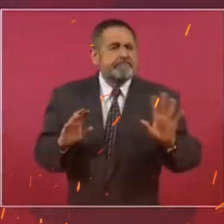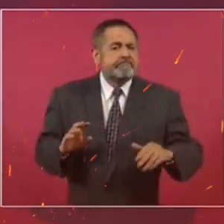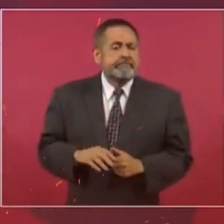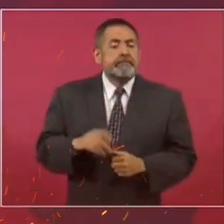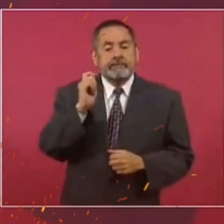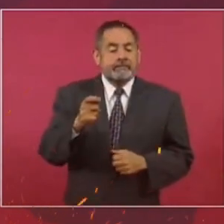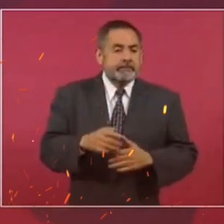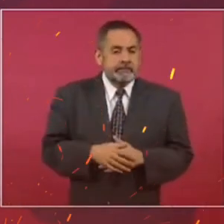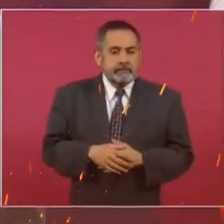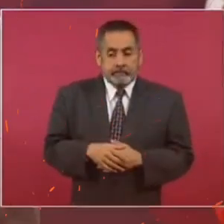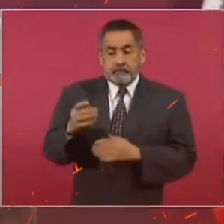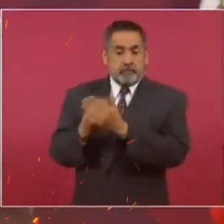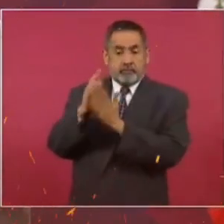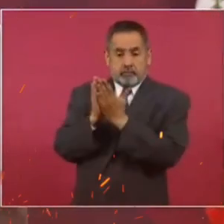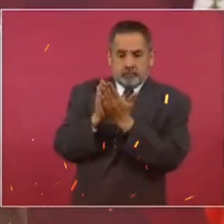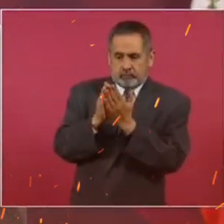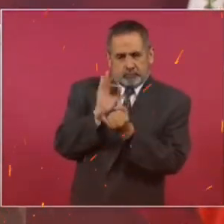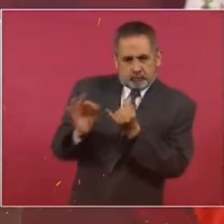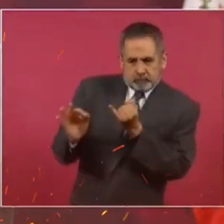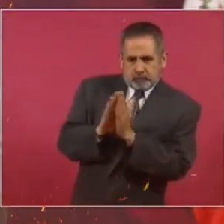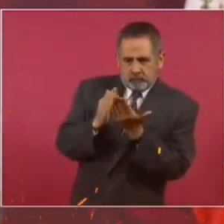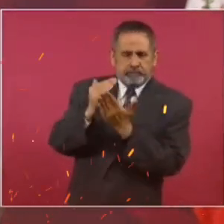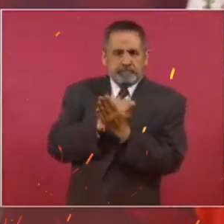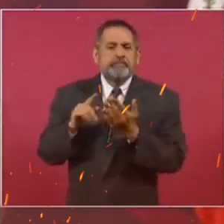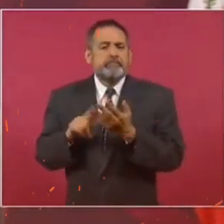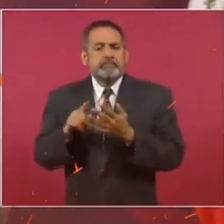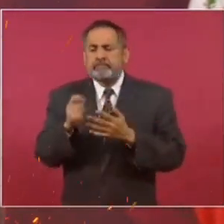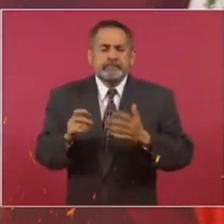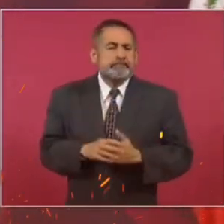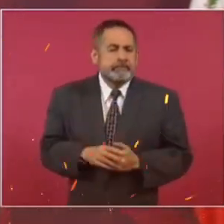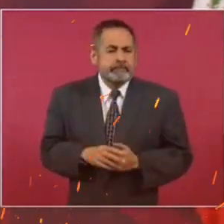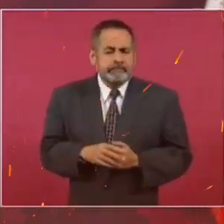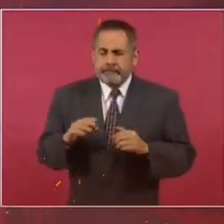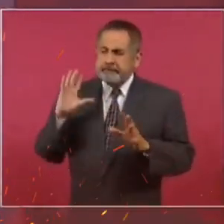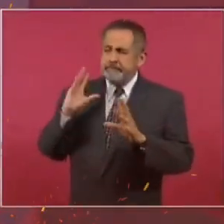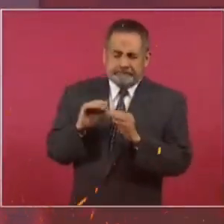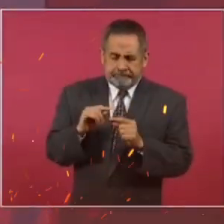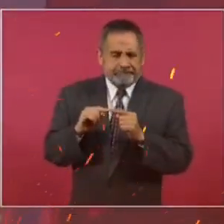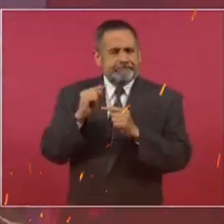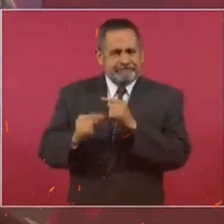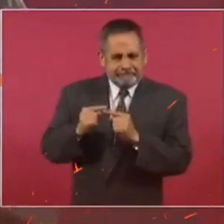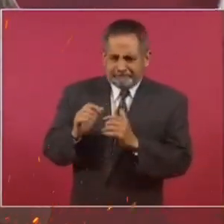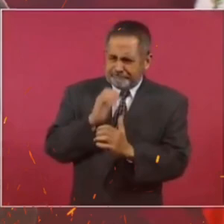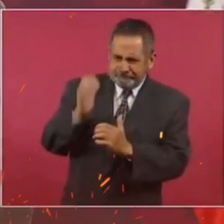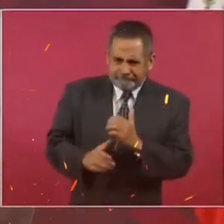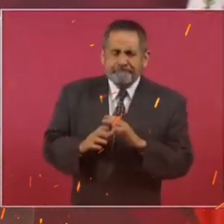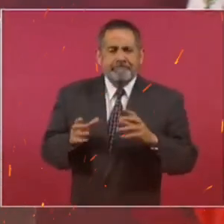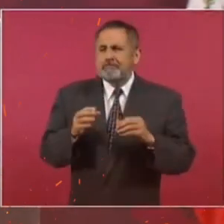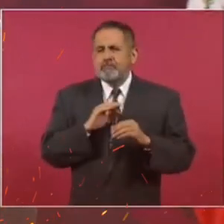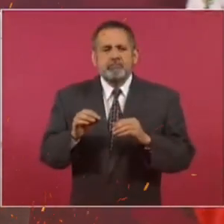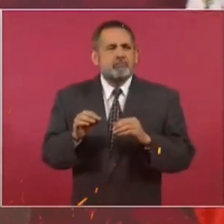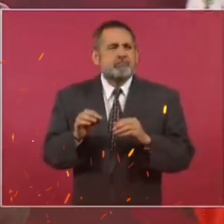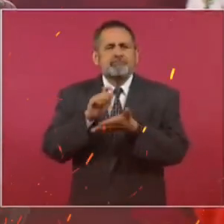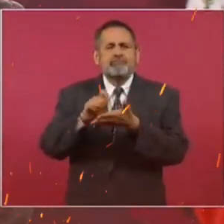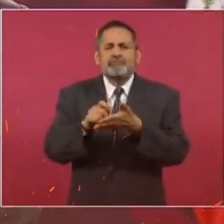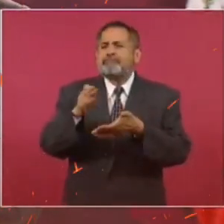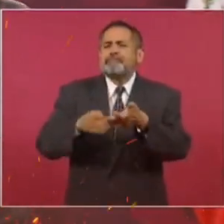Entonces, este libro nuevo, este último libro, que es un cierre de ciclo, son como apuntes